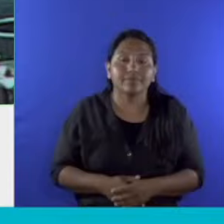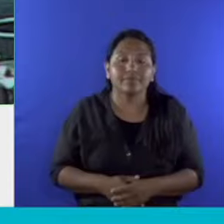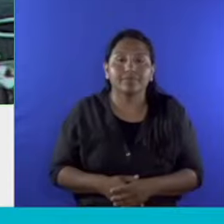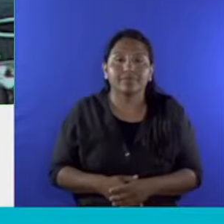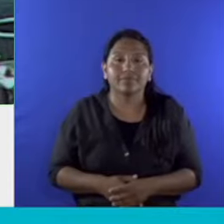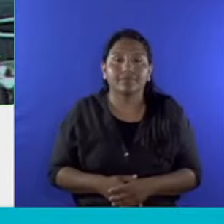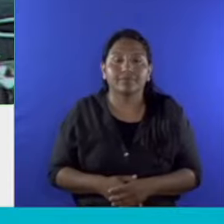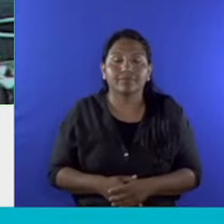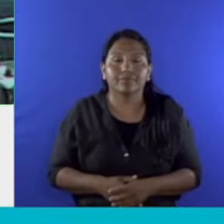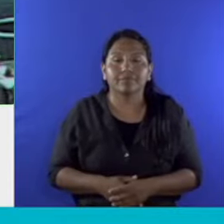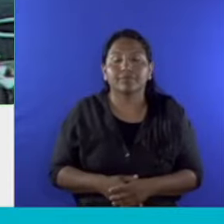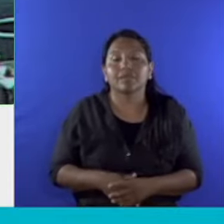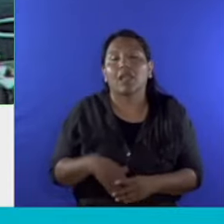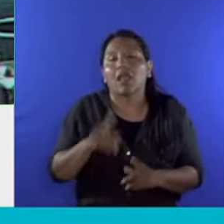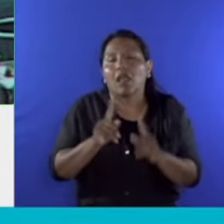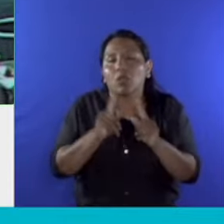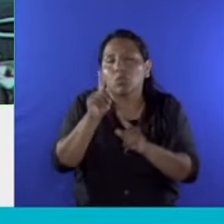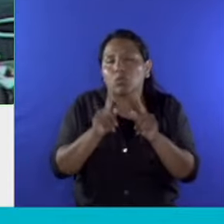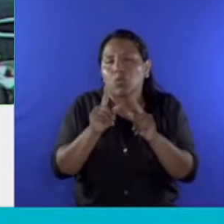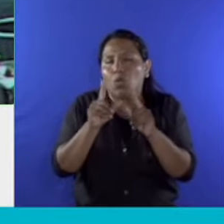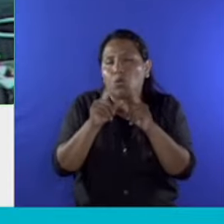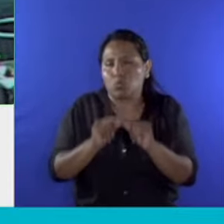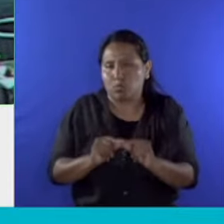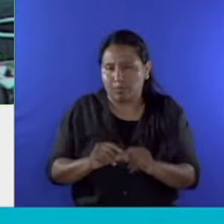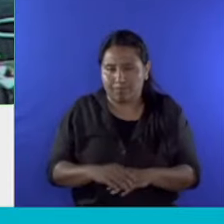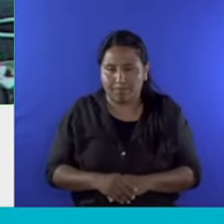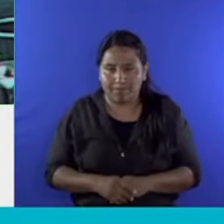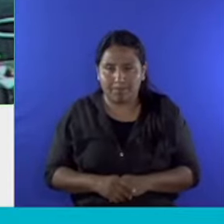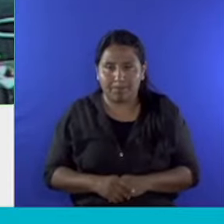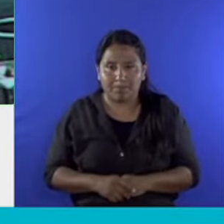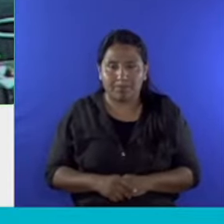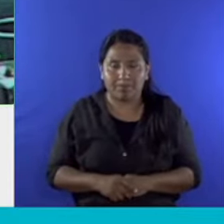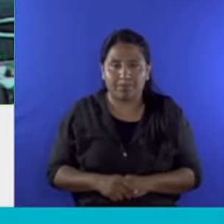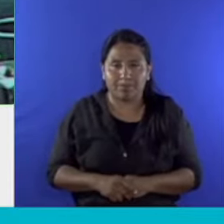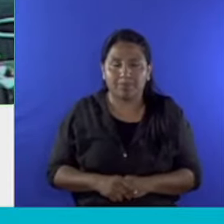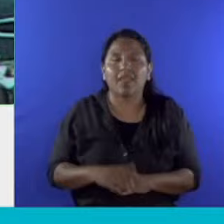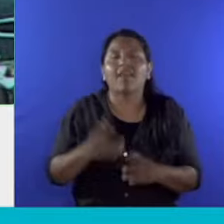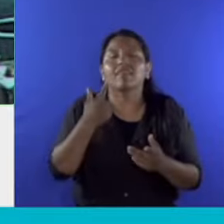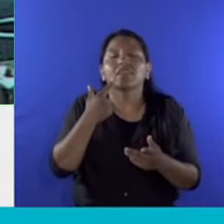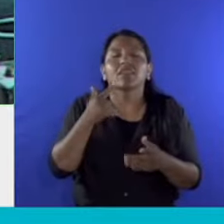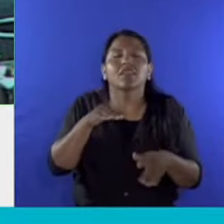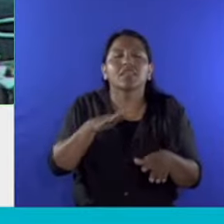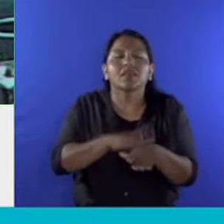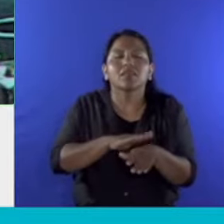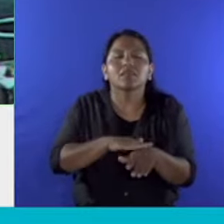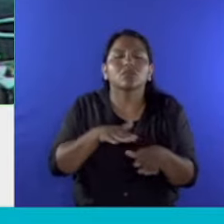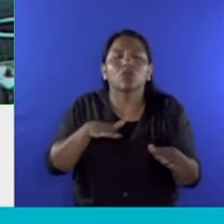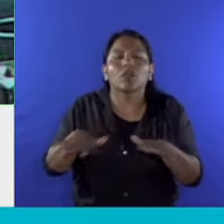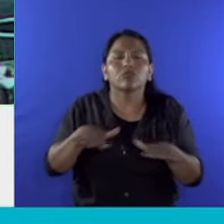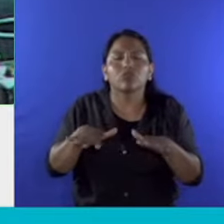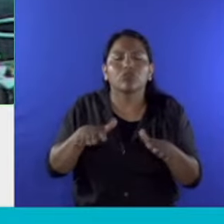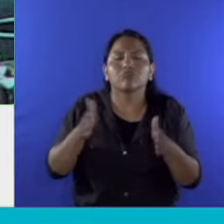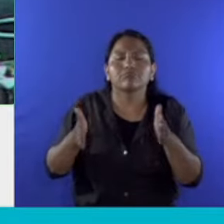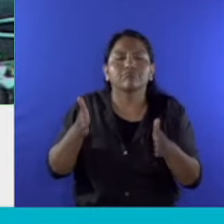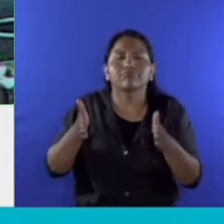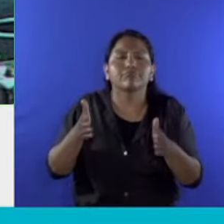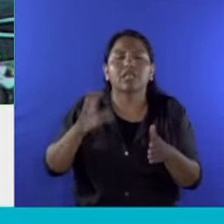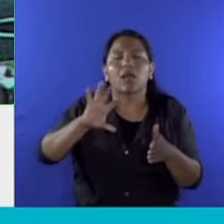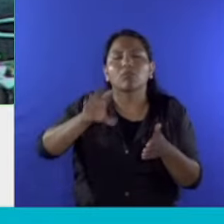Vamos a ir a algunos números. ¿En qué contexto la provincia de Buenos Aires se